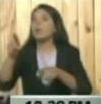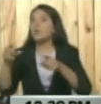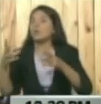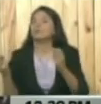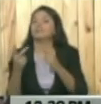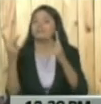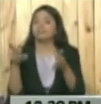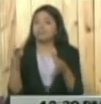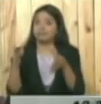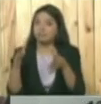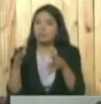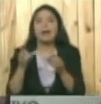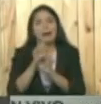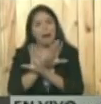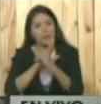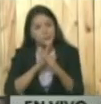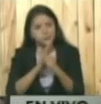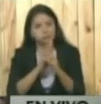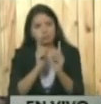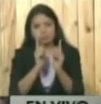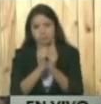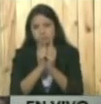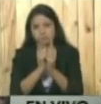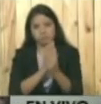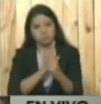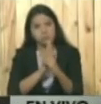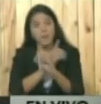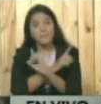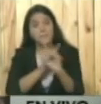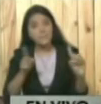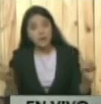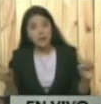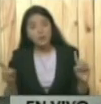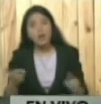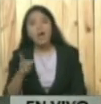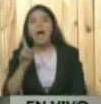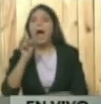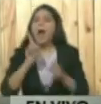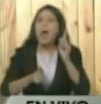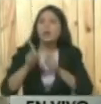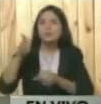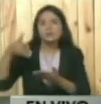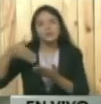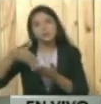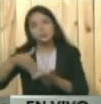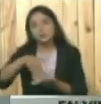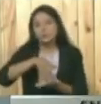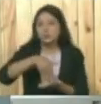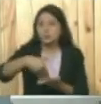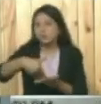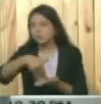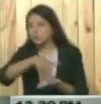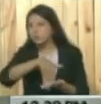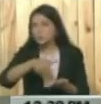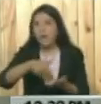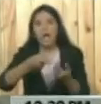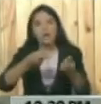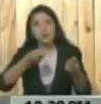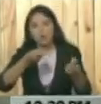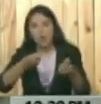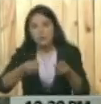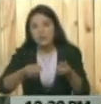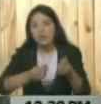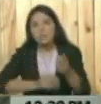victorias parciales, pero que tenían debilidades para ser sostenidas en su financiamiento,